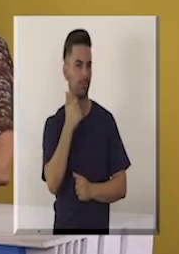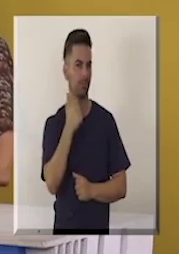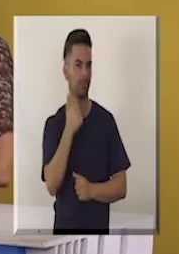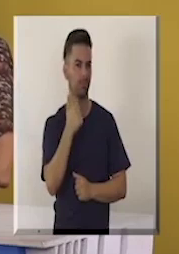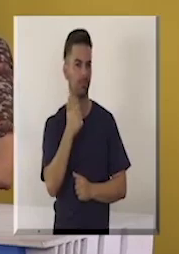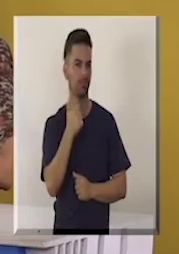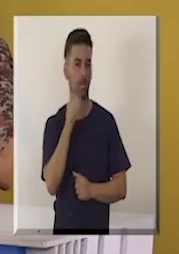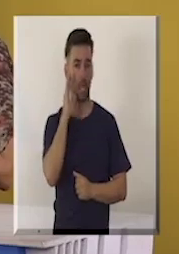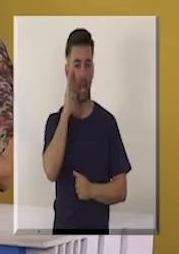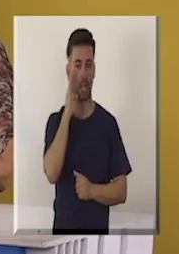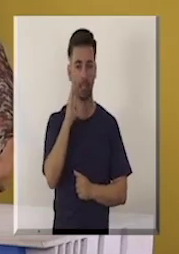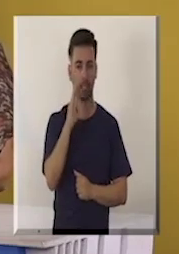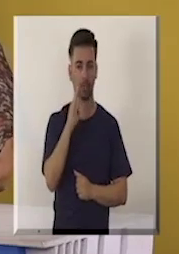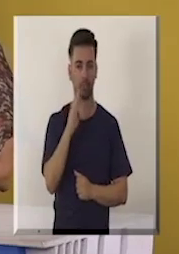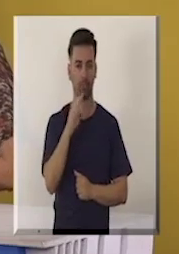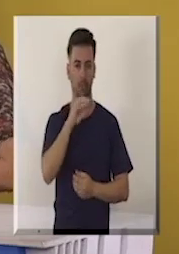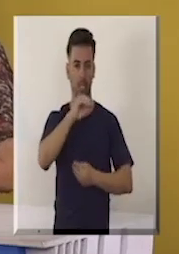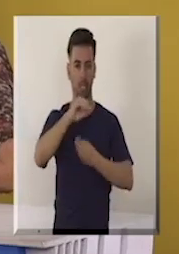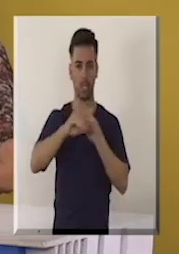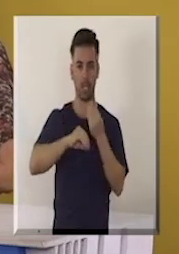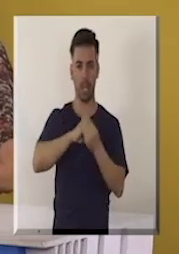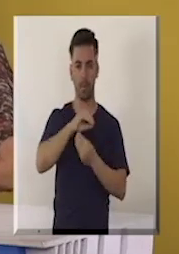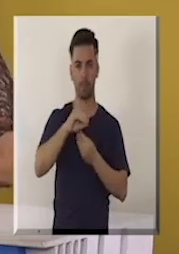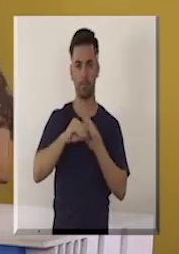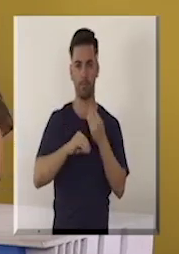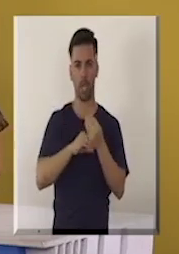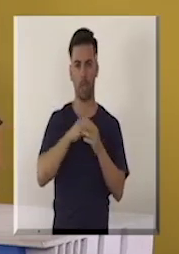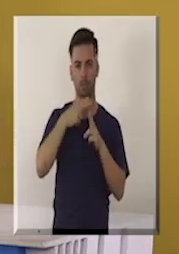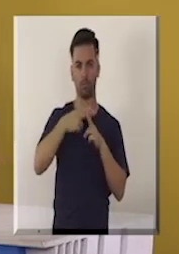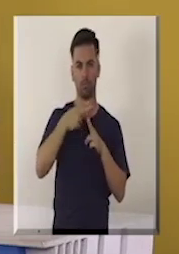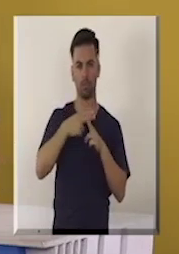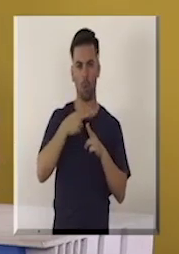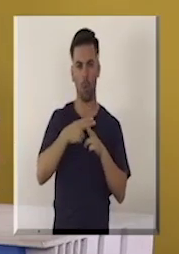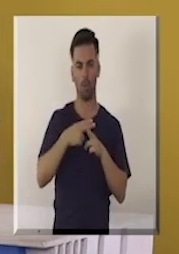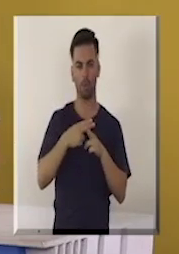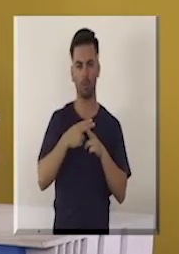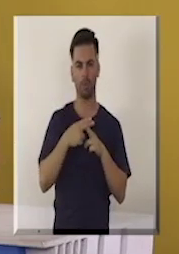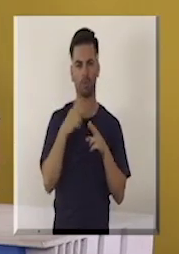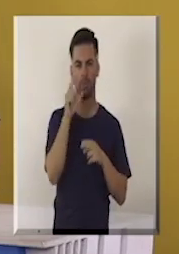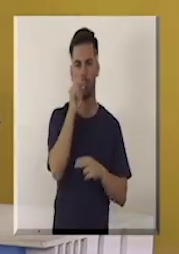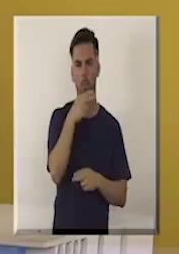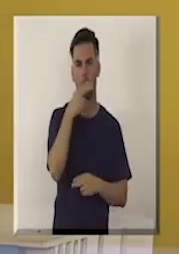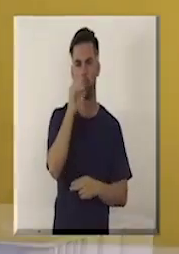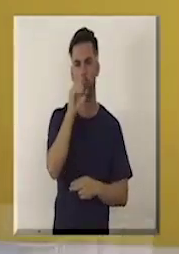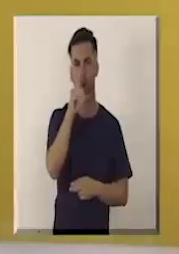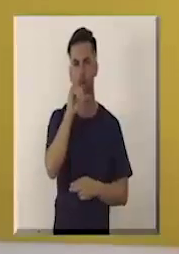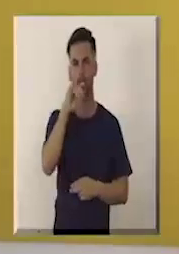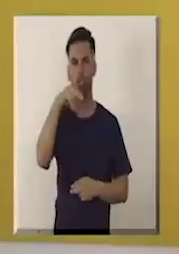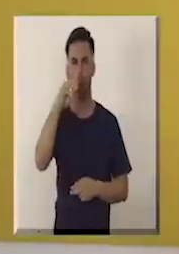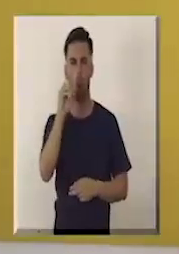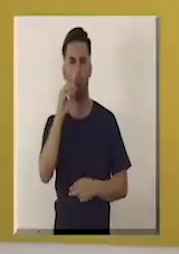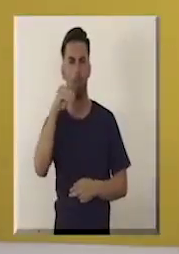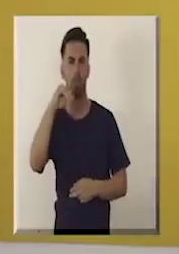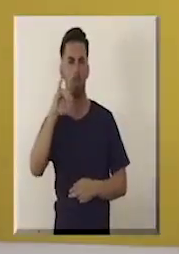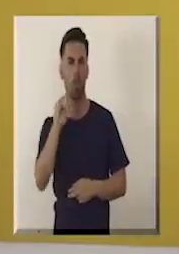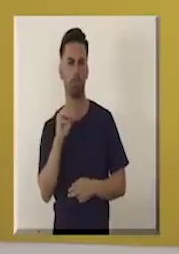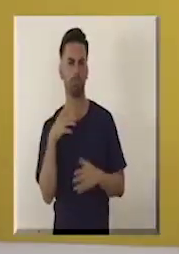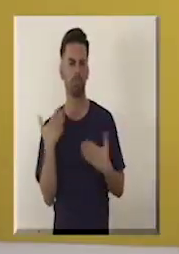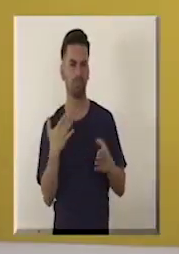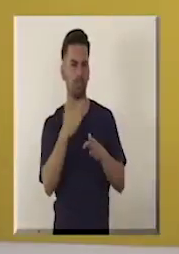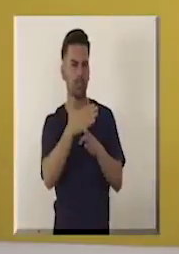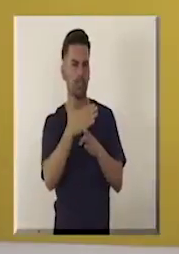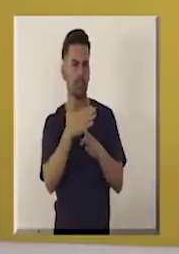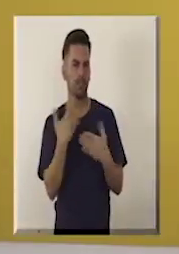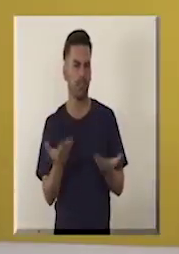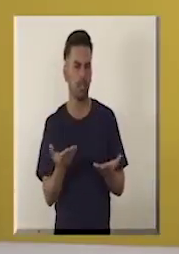el término, hemos cambiado su nombre. ¿Qué será un polinomio? Pues un polinomio no